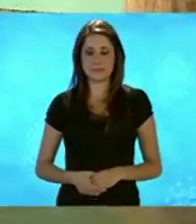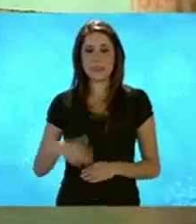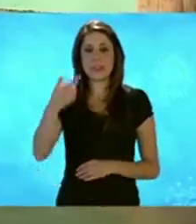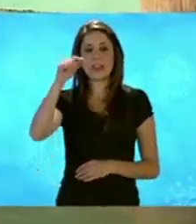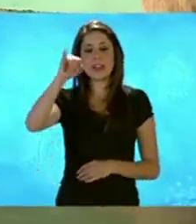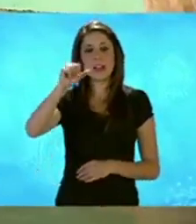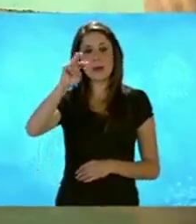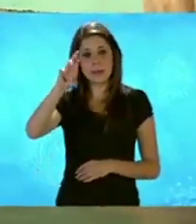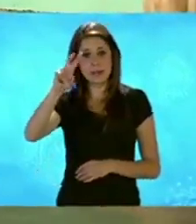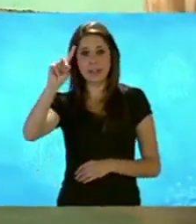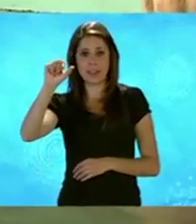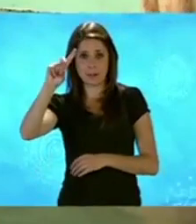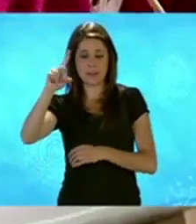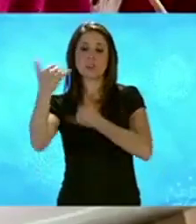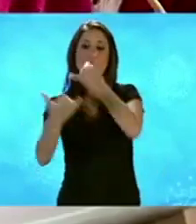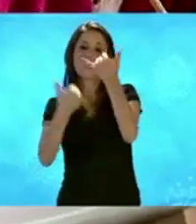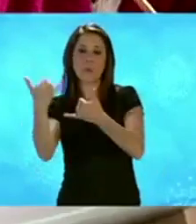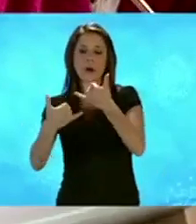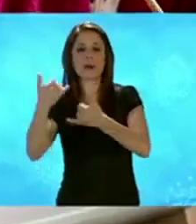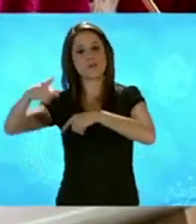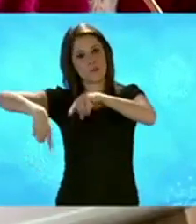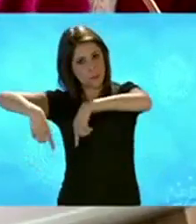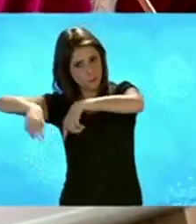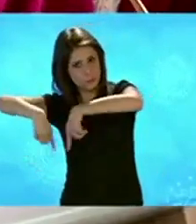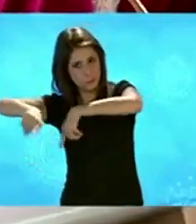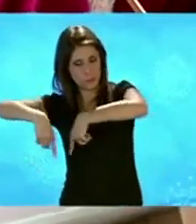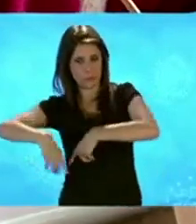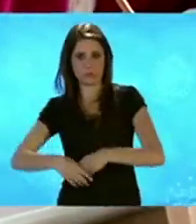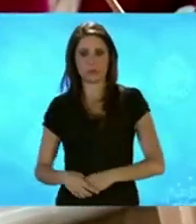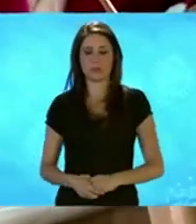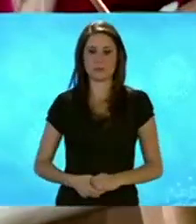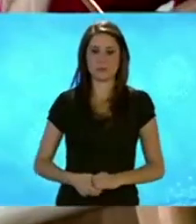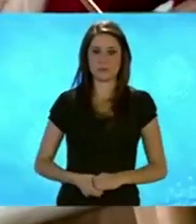Javier y David juegan fútbol.